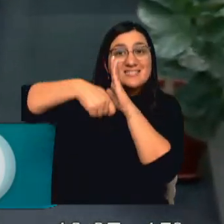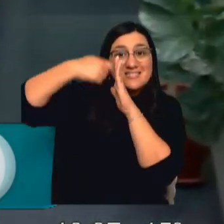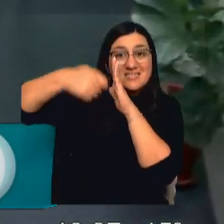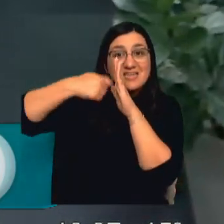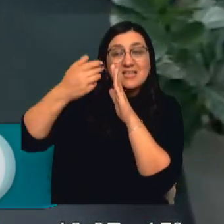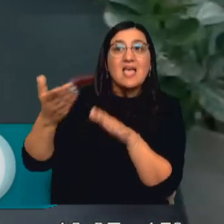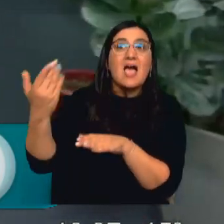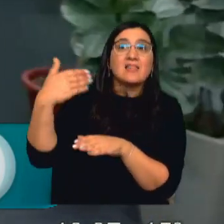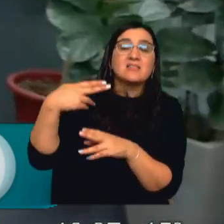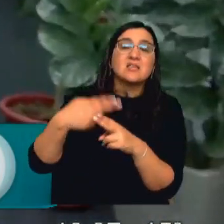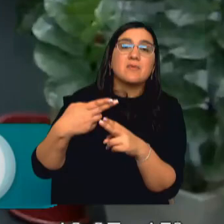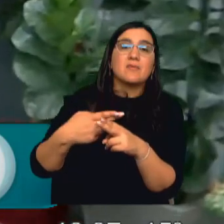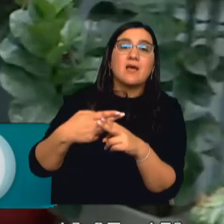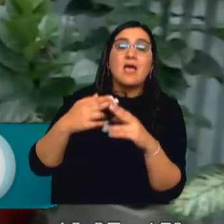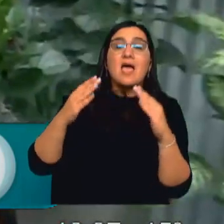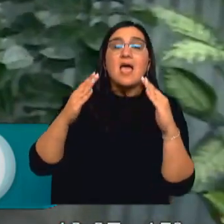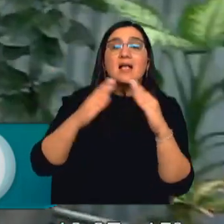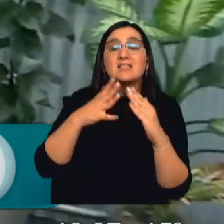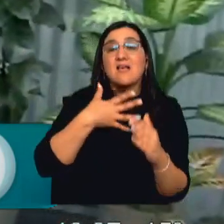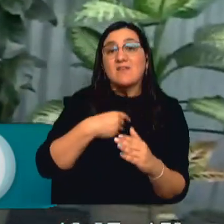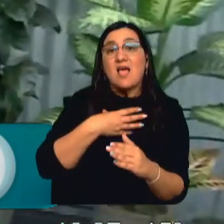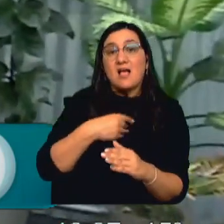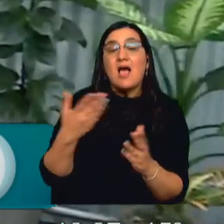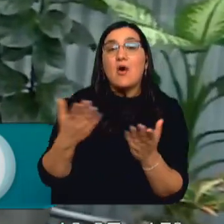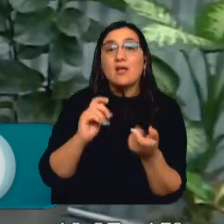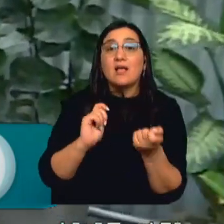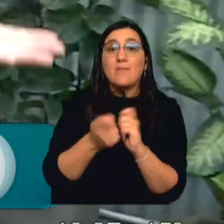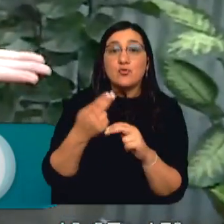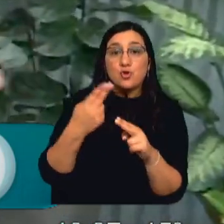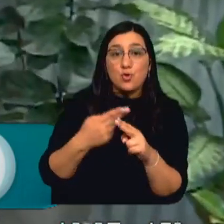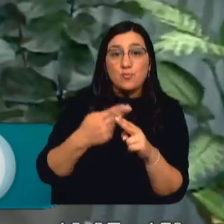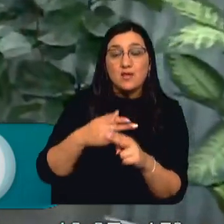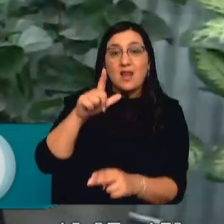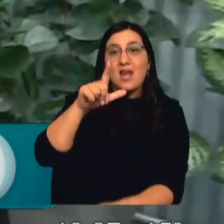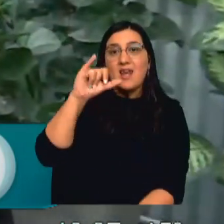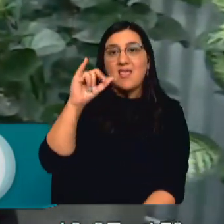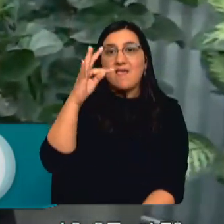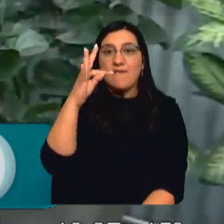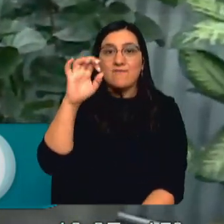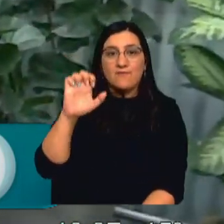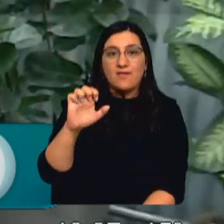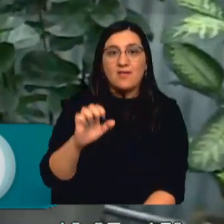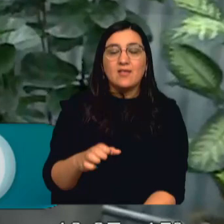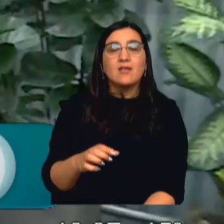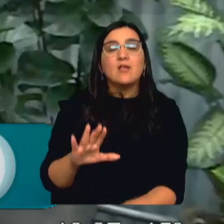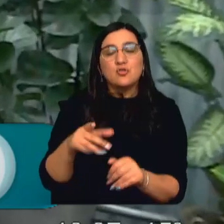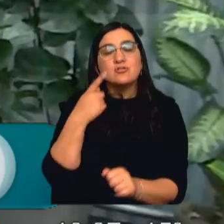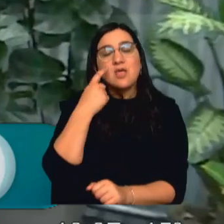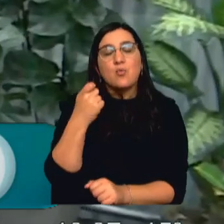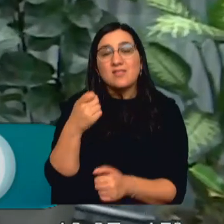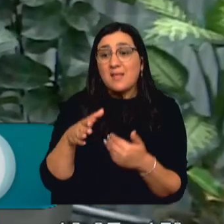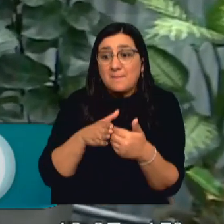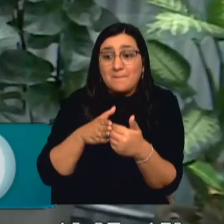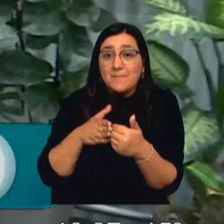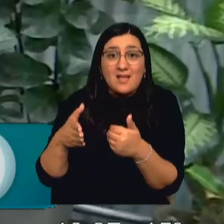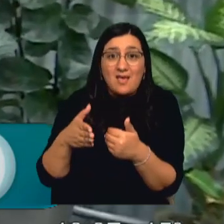llamaba Casablanca, como nuestra directora, y ahora se llama Life, pero era el cine Casablanca, creo que todas las personas van a poder identificarlo. La entrada pegada está a